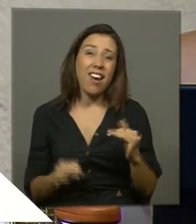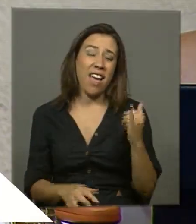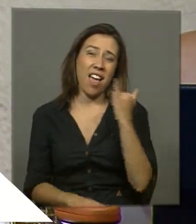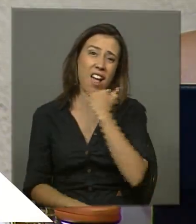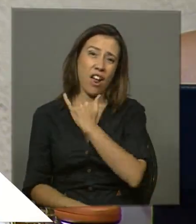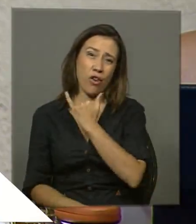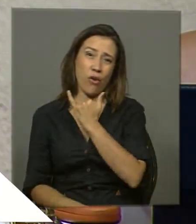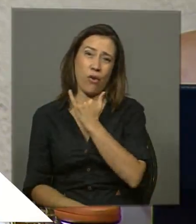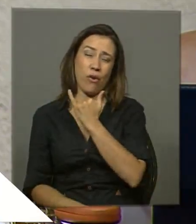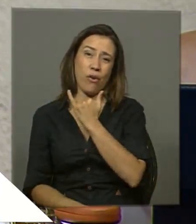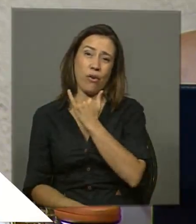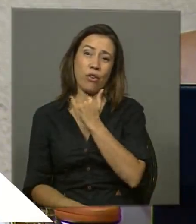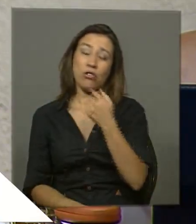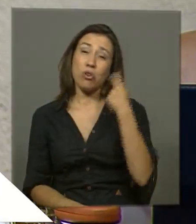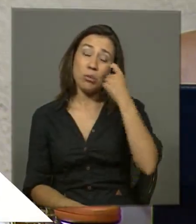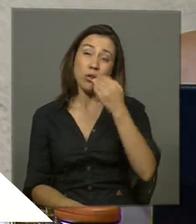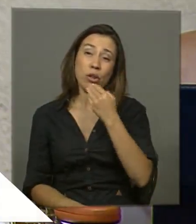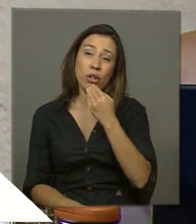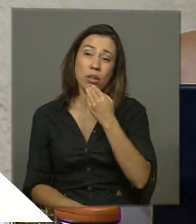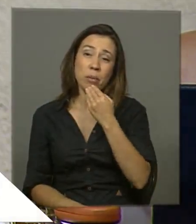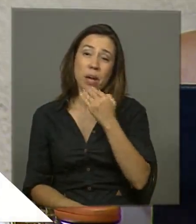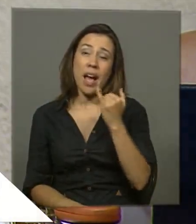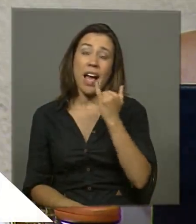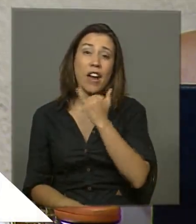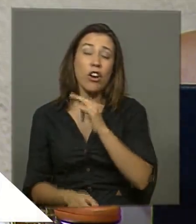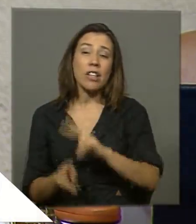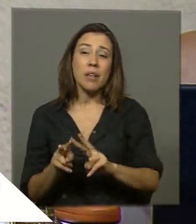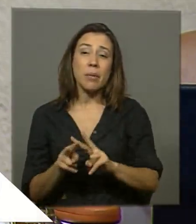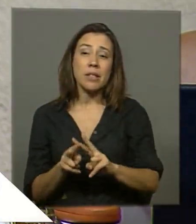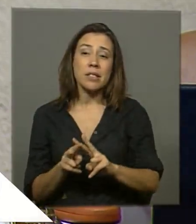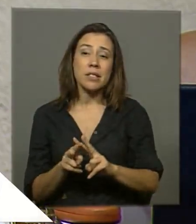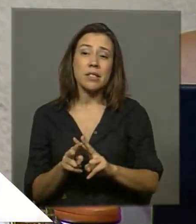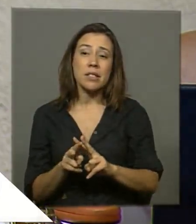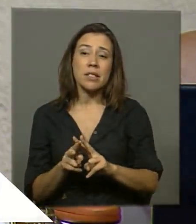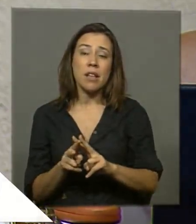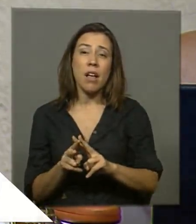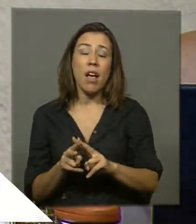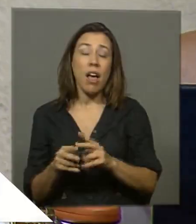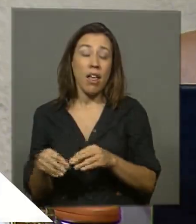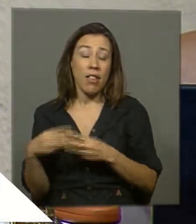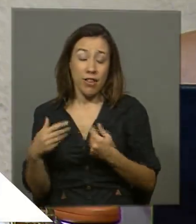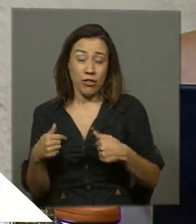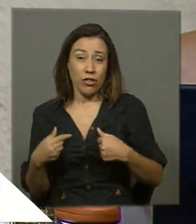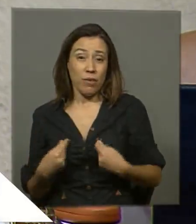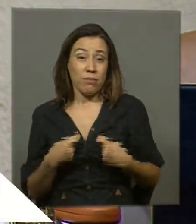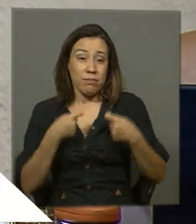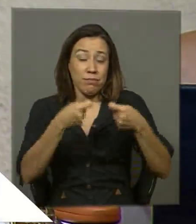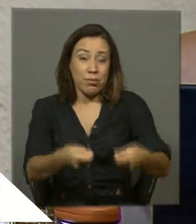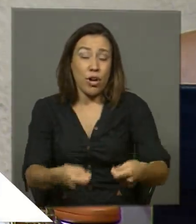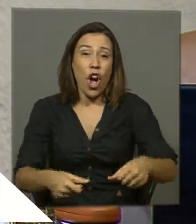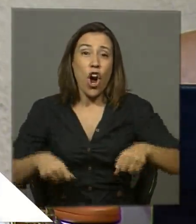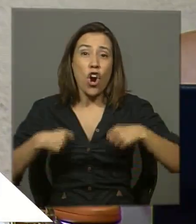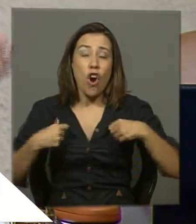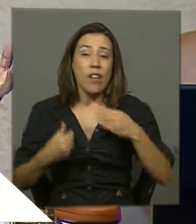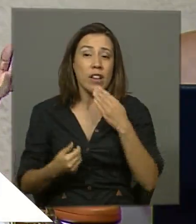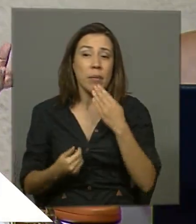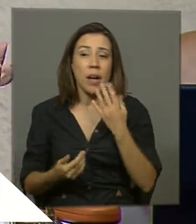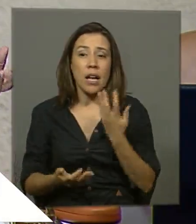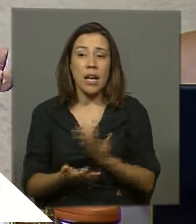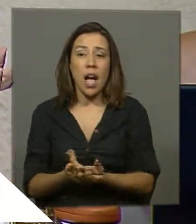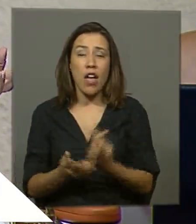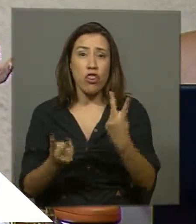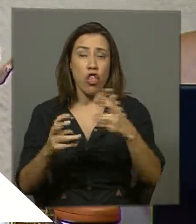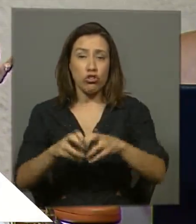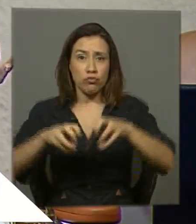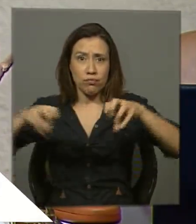error y yo creo que también el error lo estamos cometiendo de traspasar esto y heredarlo a los jóvenes es que tengamos estas dos